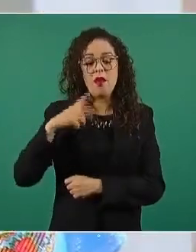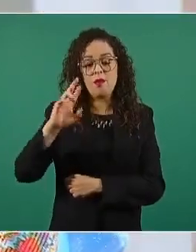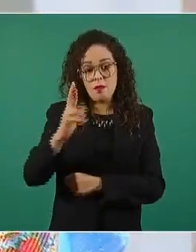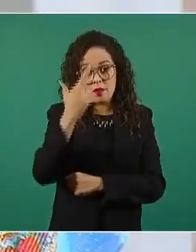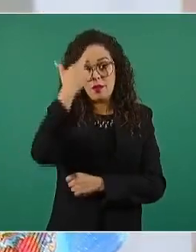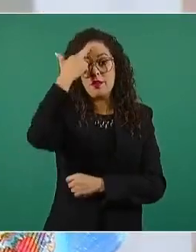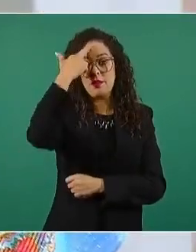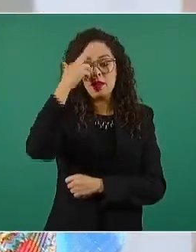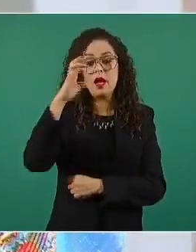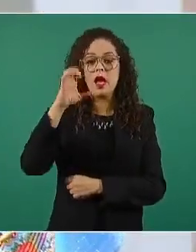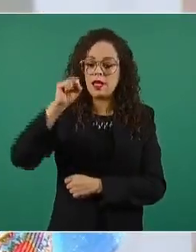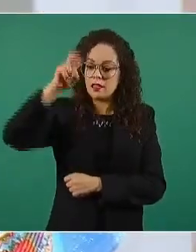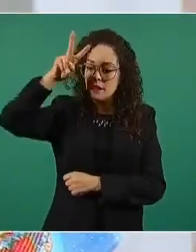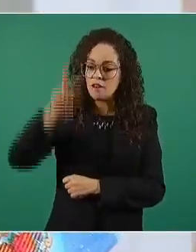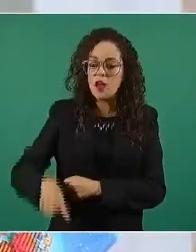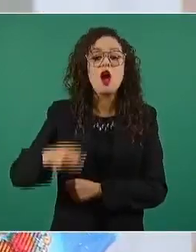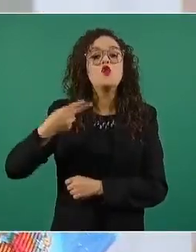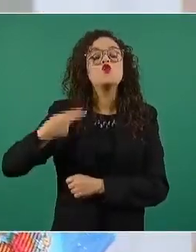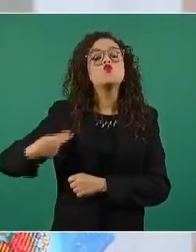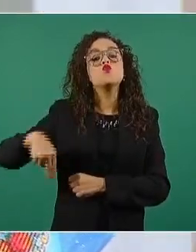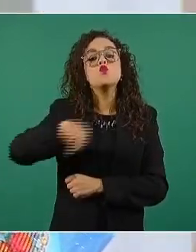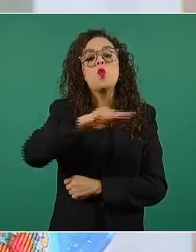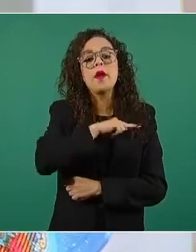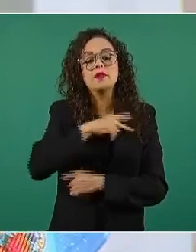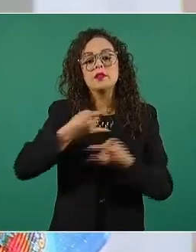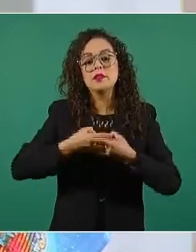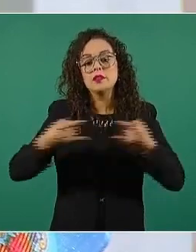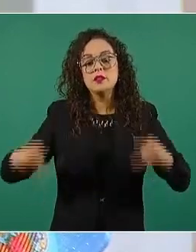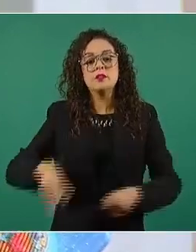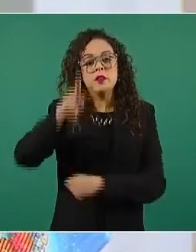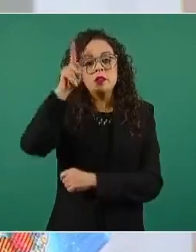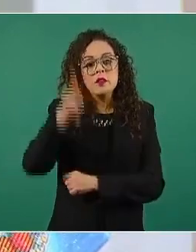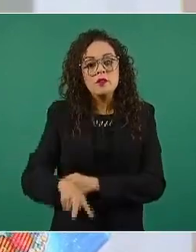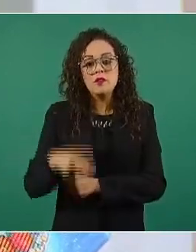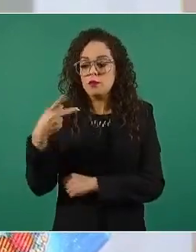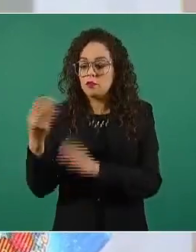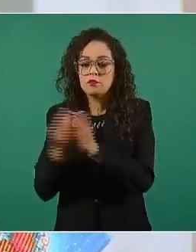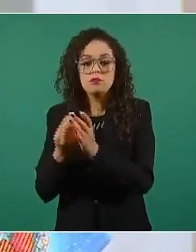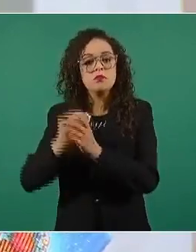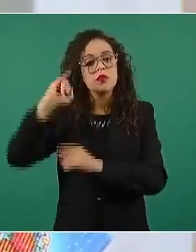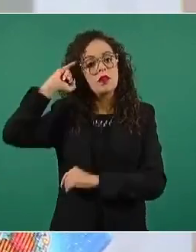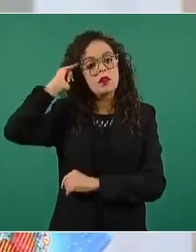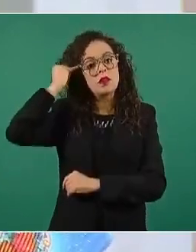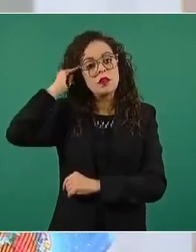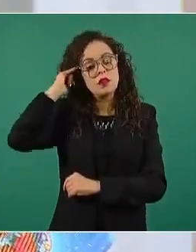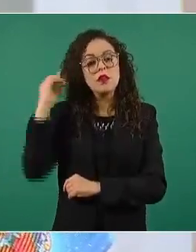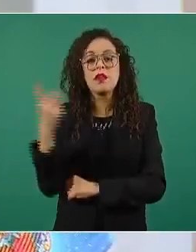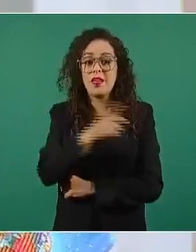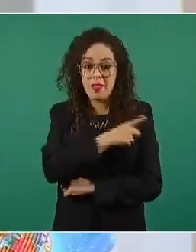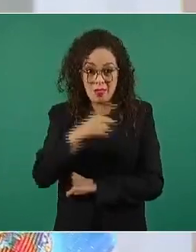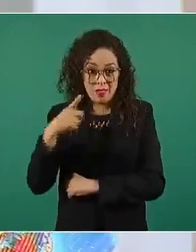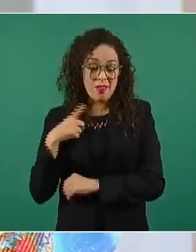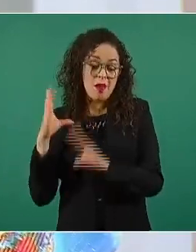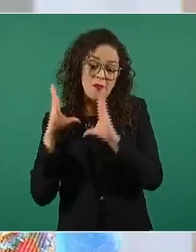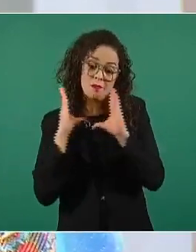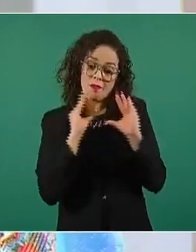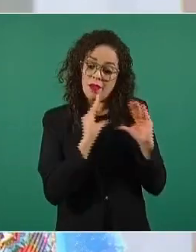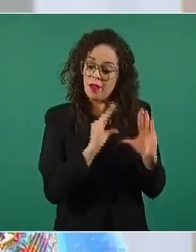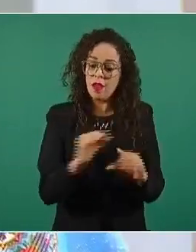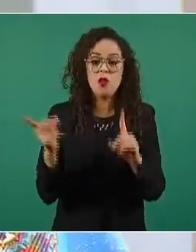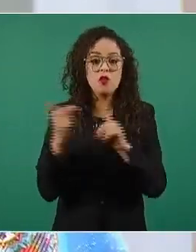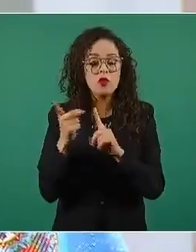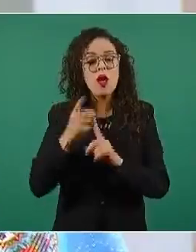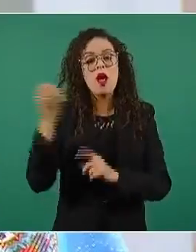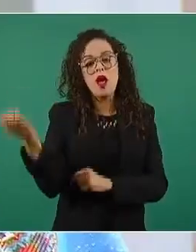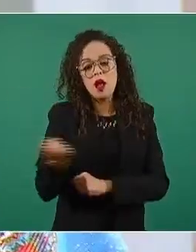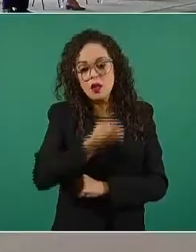verdad, nuestra verdad indígena. Y esta debe enseñarse en las escuelas, debe enseñarse